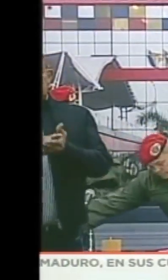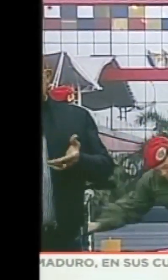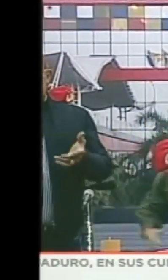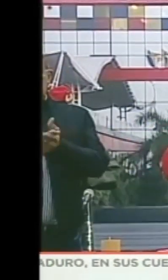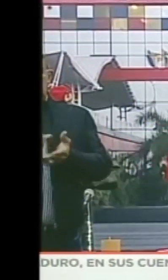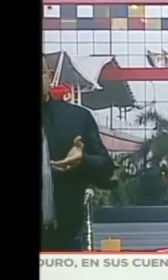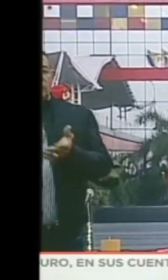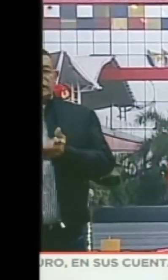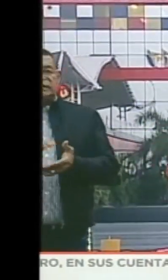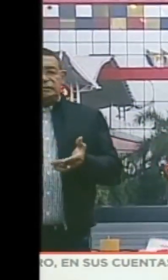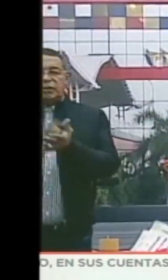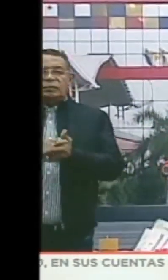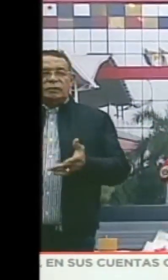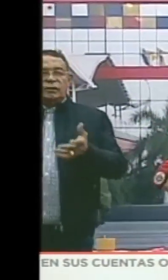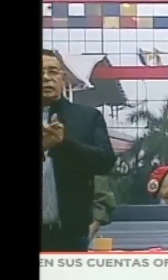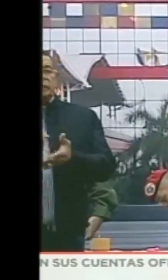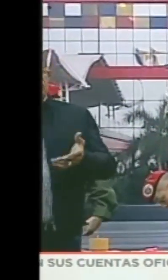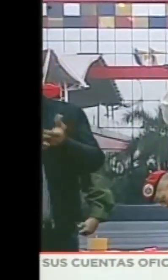la libertó.